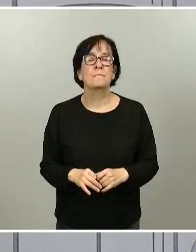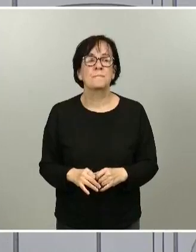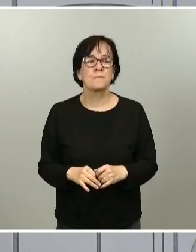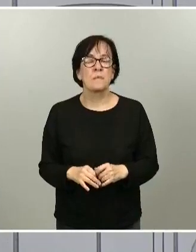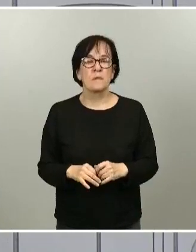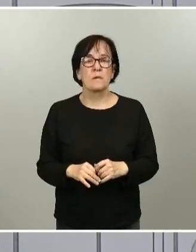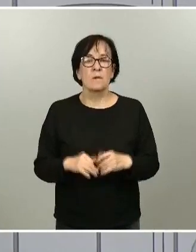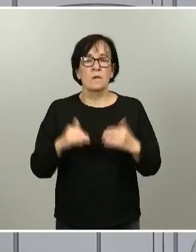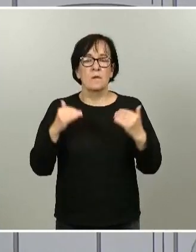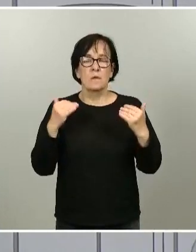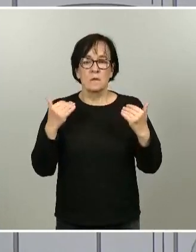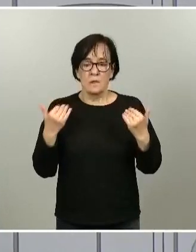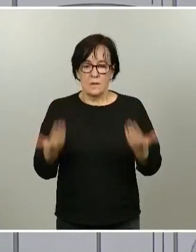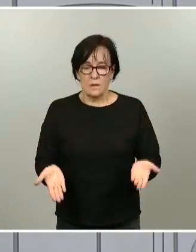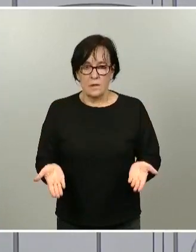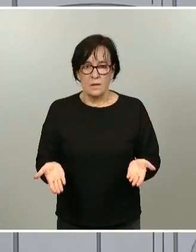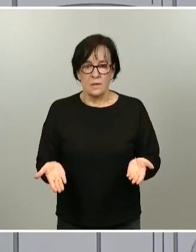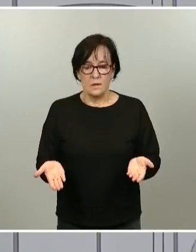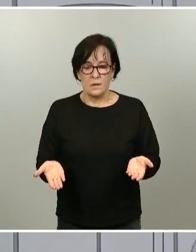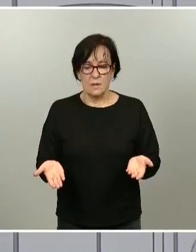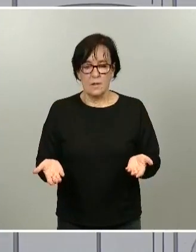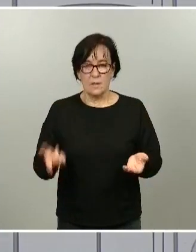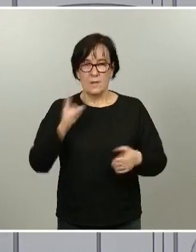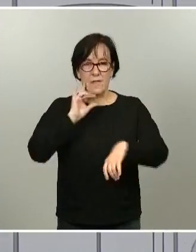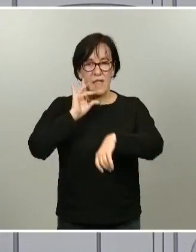a pasar la enfermedad,